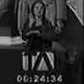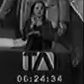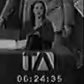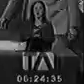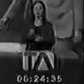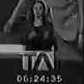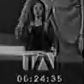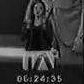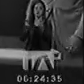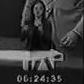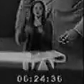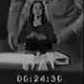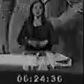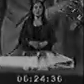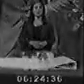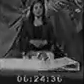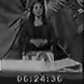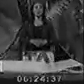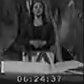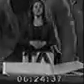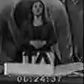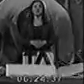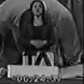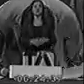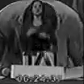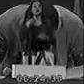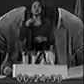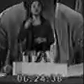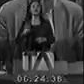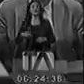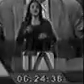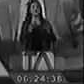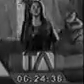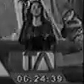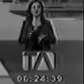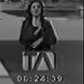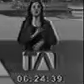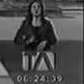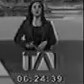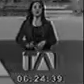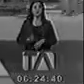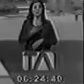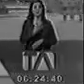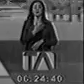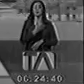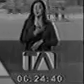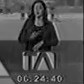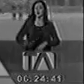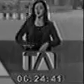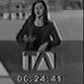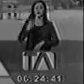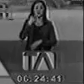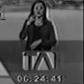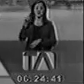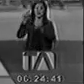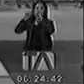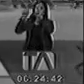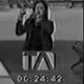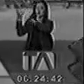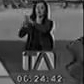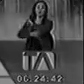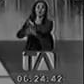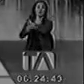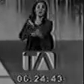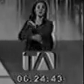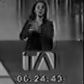del Palacio de Gobierno confirmó el secretario particular de la presidencia que empresas extranjeras revisan cinco grandes proyectos petroleros y de gas para